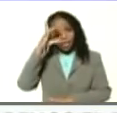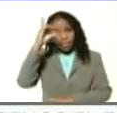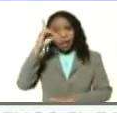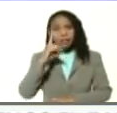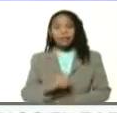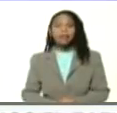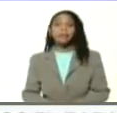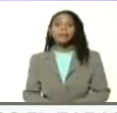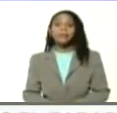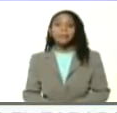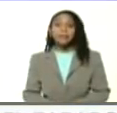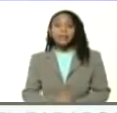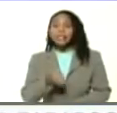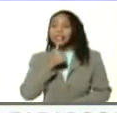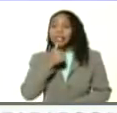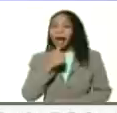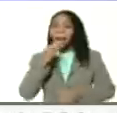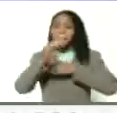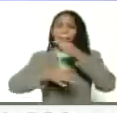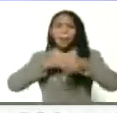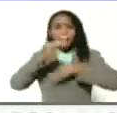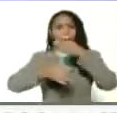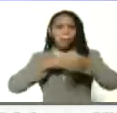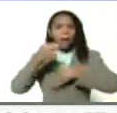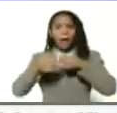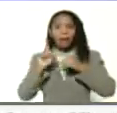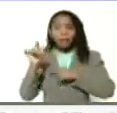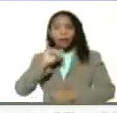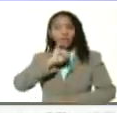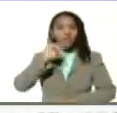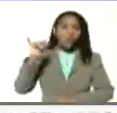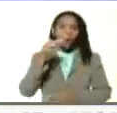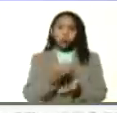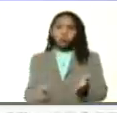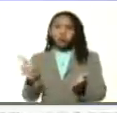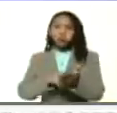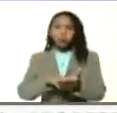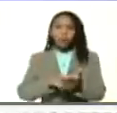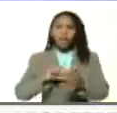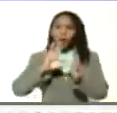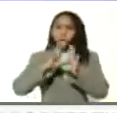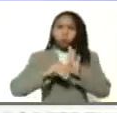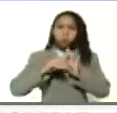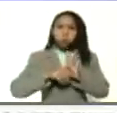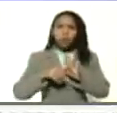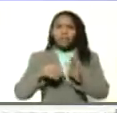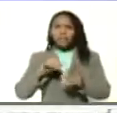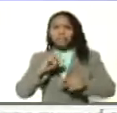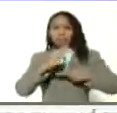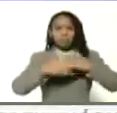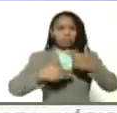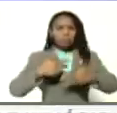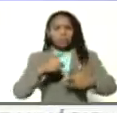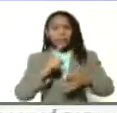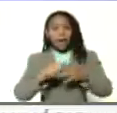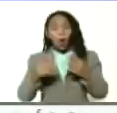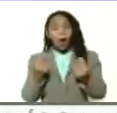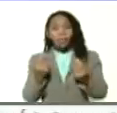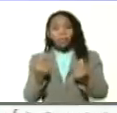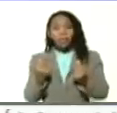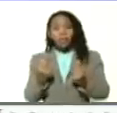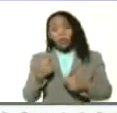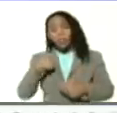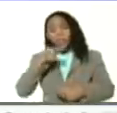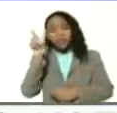doctora Delcy Rodríguez Gómez, quien daba cuenta de lo que ha sido esta denuncia reiterada de robo, saqueo y pillaje de los activos de Venezuela